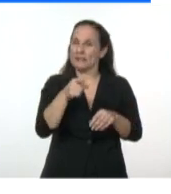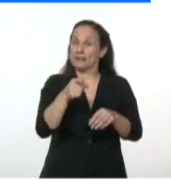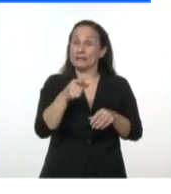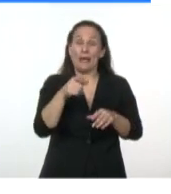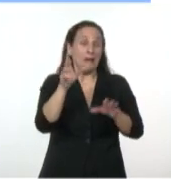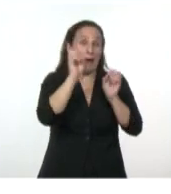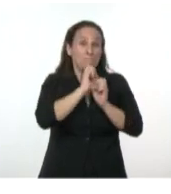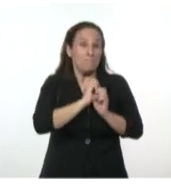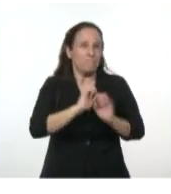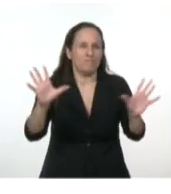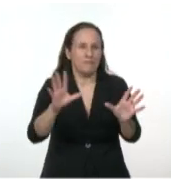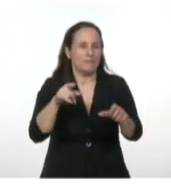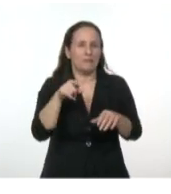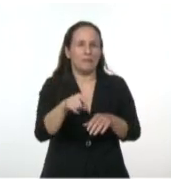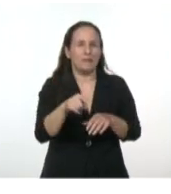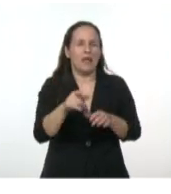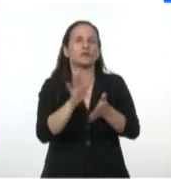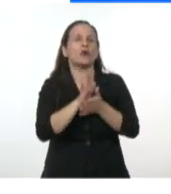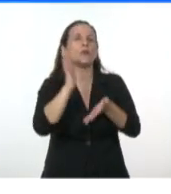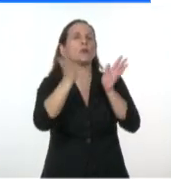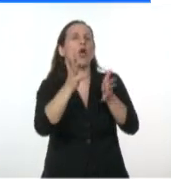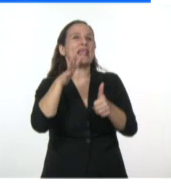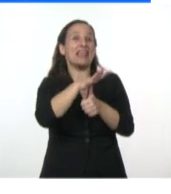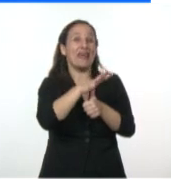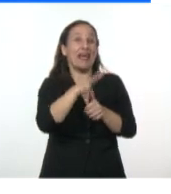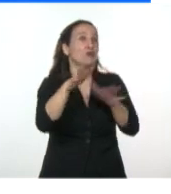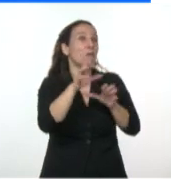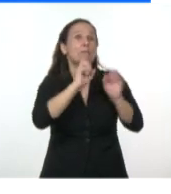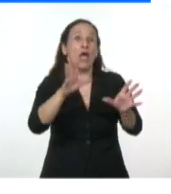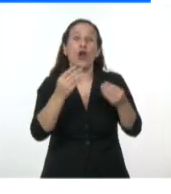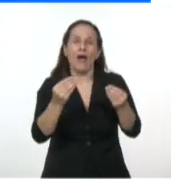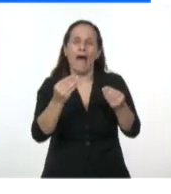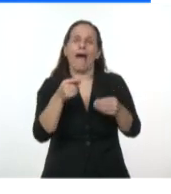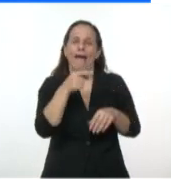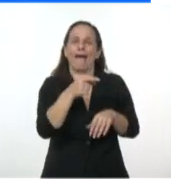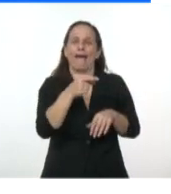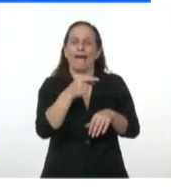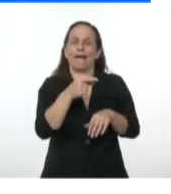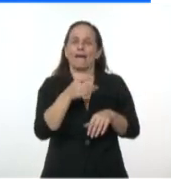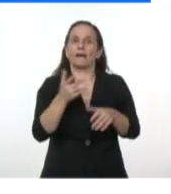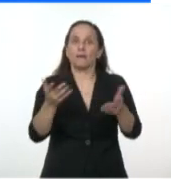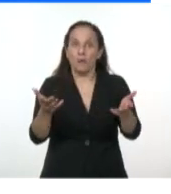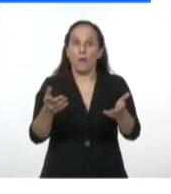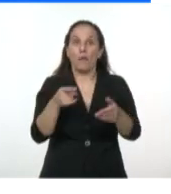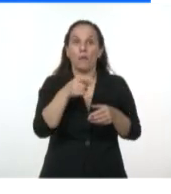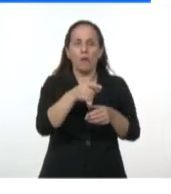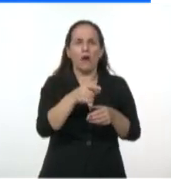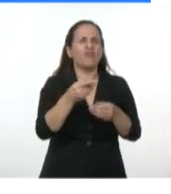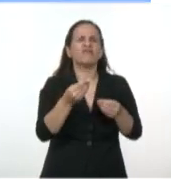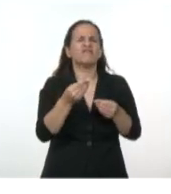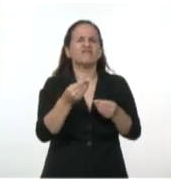brutal que tiene la violencia de género. Y en este sentido, bueno, es